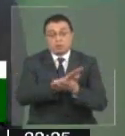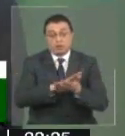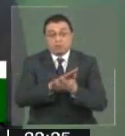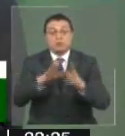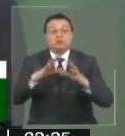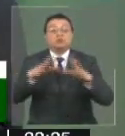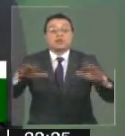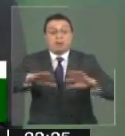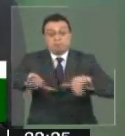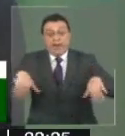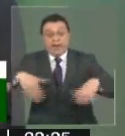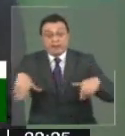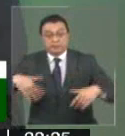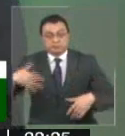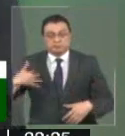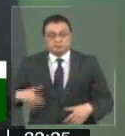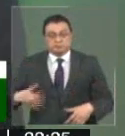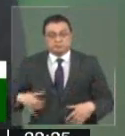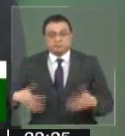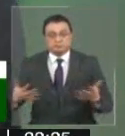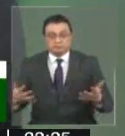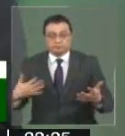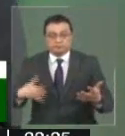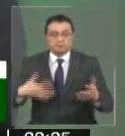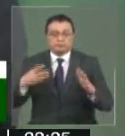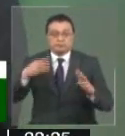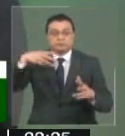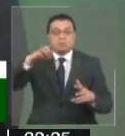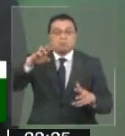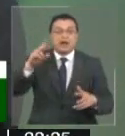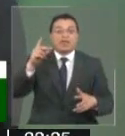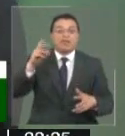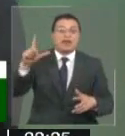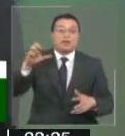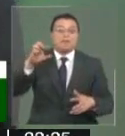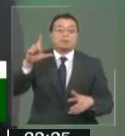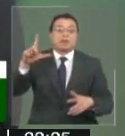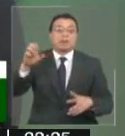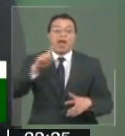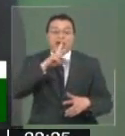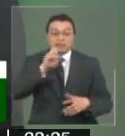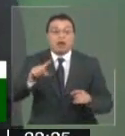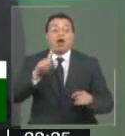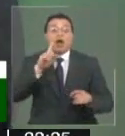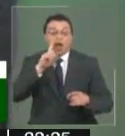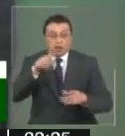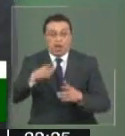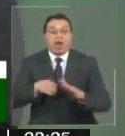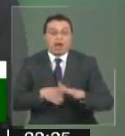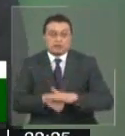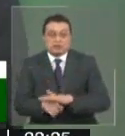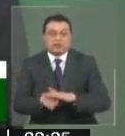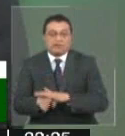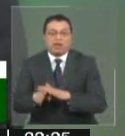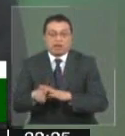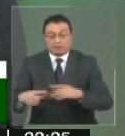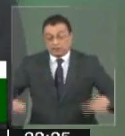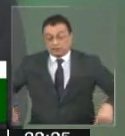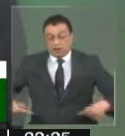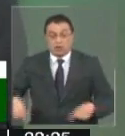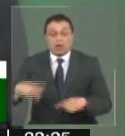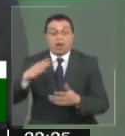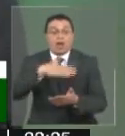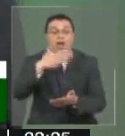playas en Argentina, o la Barría, me acuerdo, Mar de Plata, una que me acuerdo, donde hay accesibilidad por silla de ruedas hasta el